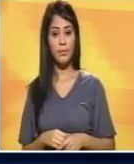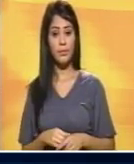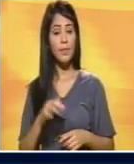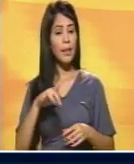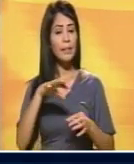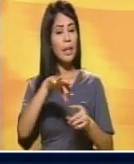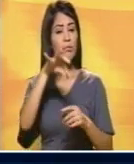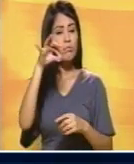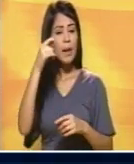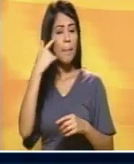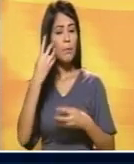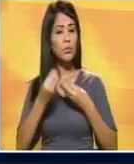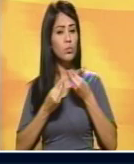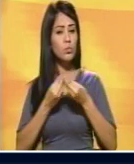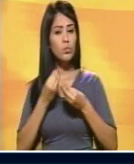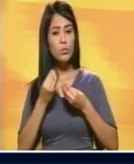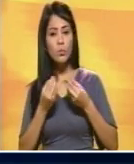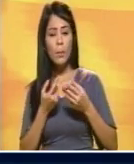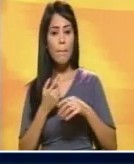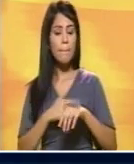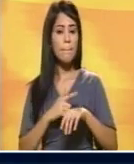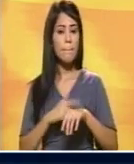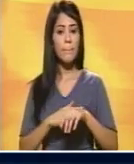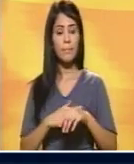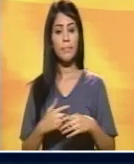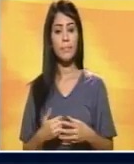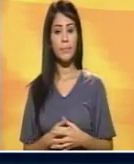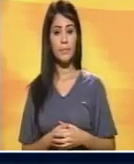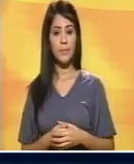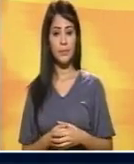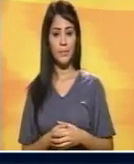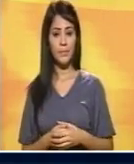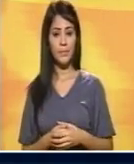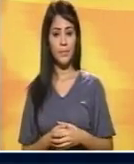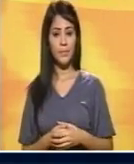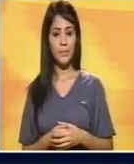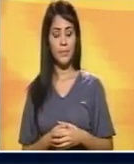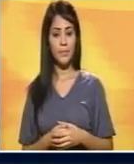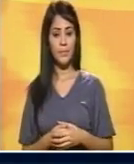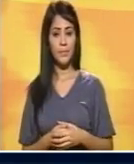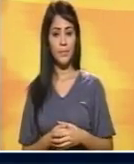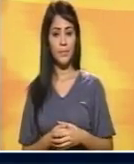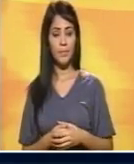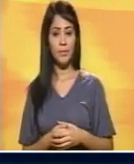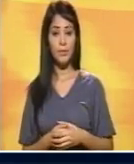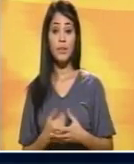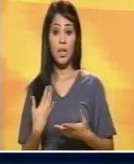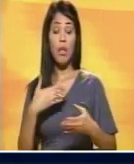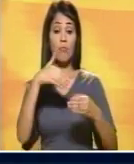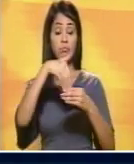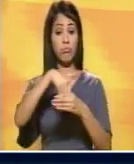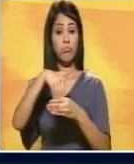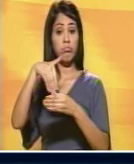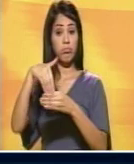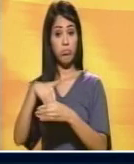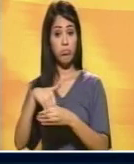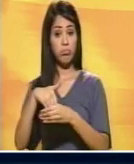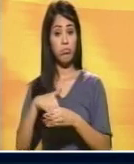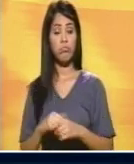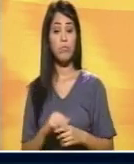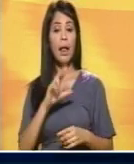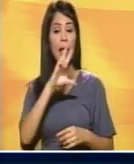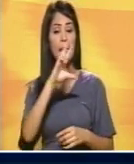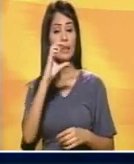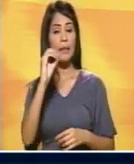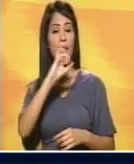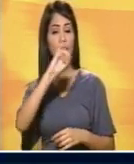hemos hecho en un tiempo récord, en donde veníamos de una elección como fue la del 30